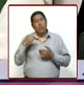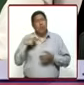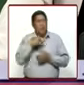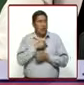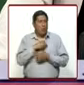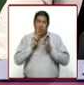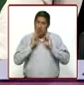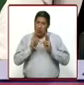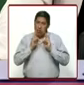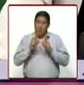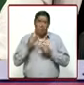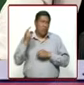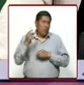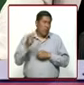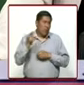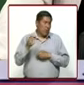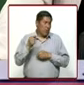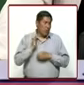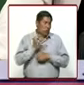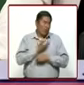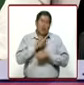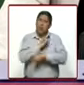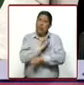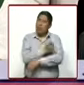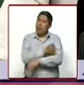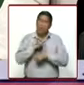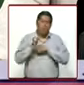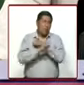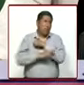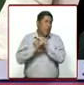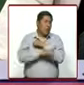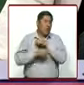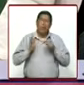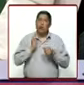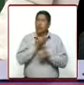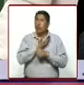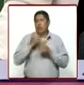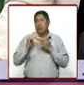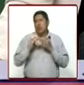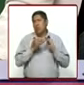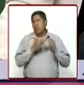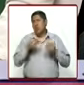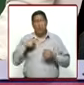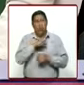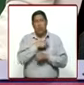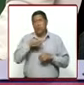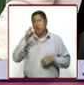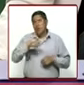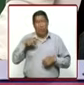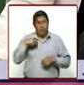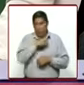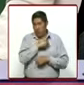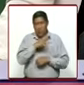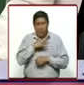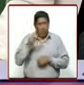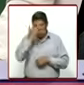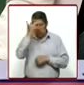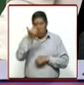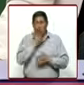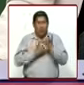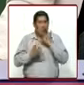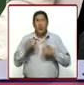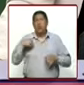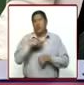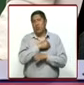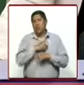también la respuesta inmediata, ¿no?, de nuestras autoridades nacionales hacia nuestro municipio, ¿no? Porque es lo que nosotros necesitamos, y porque